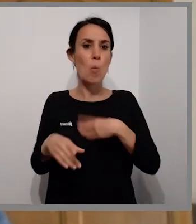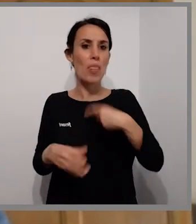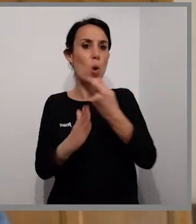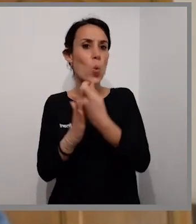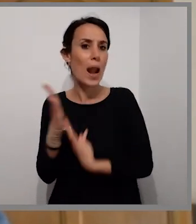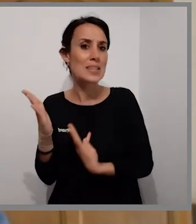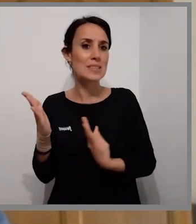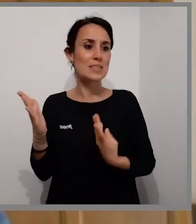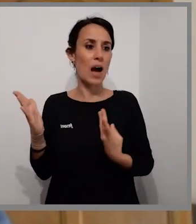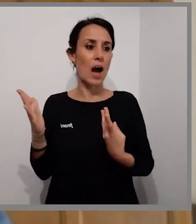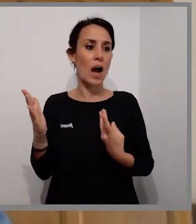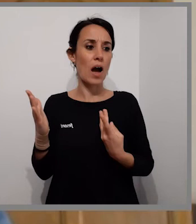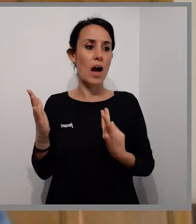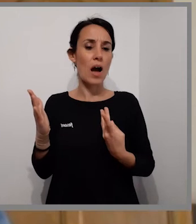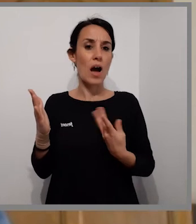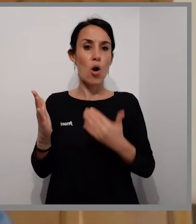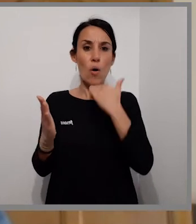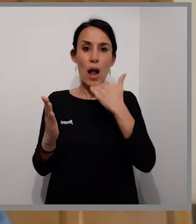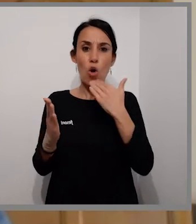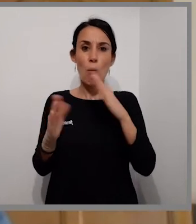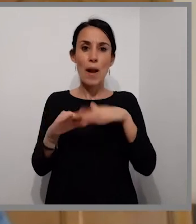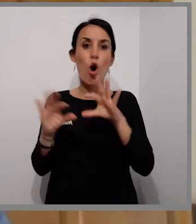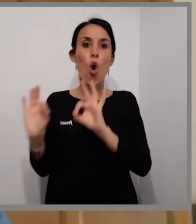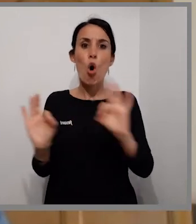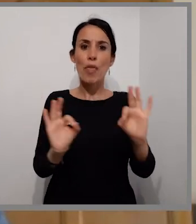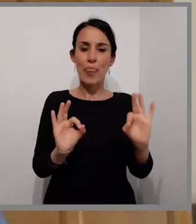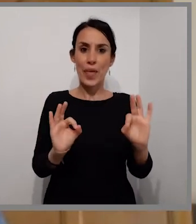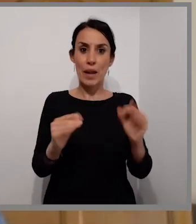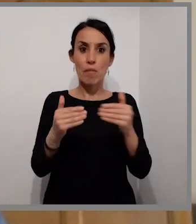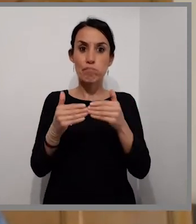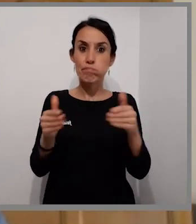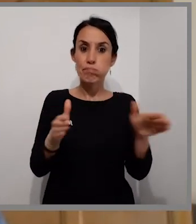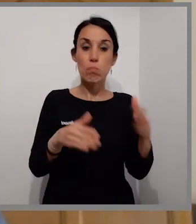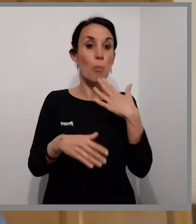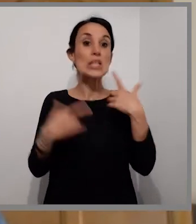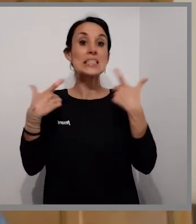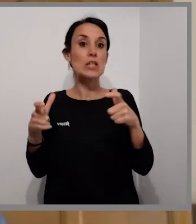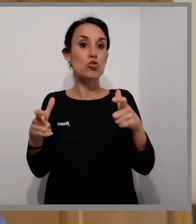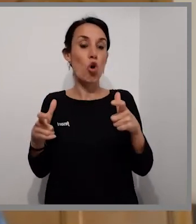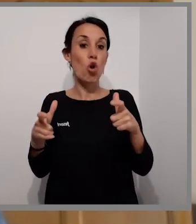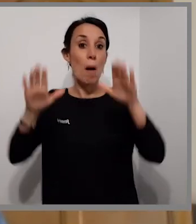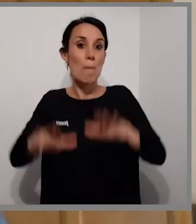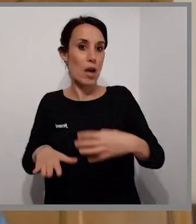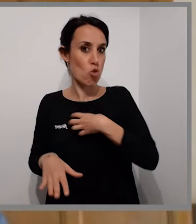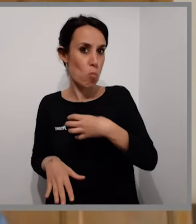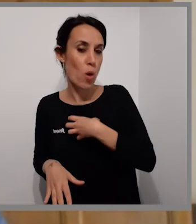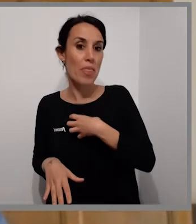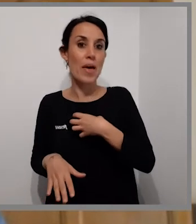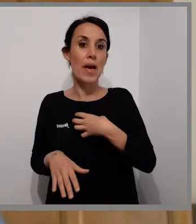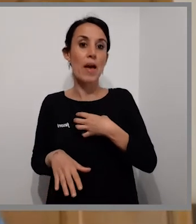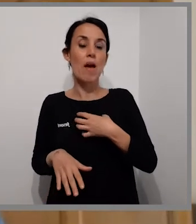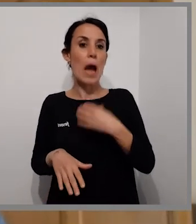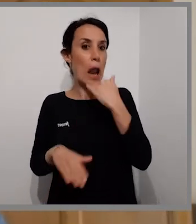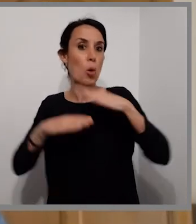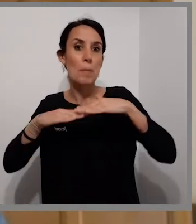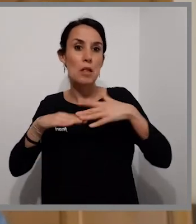elaborar una lista ordenada, más que nada por lo que decía, de los sectores que no pueden parar a cero y que no han